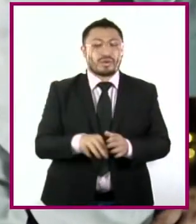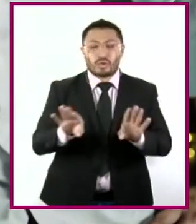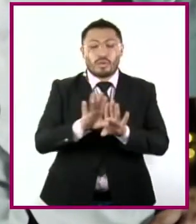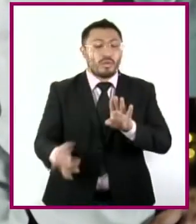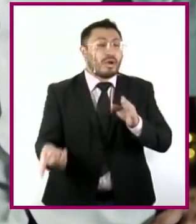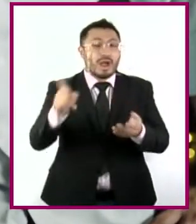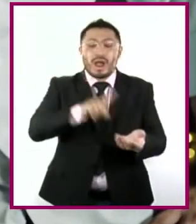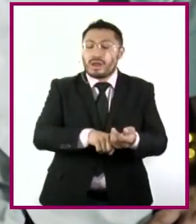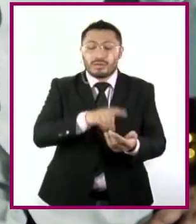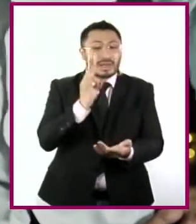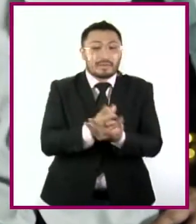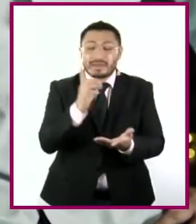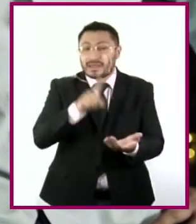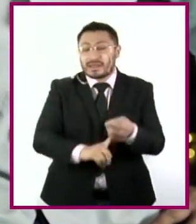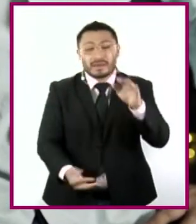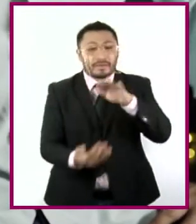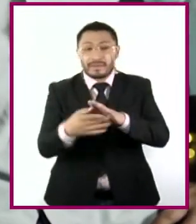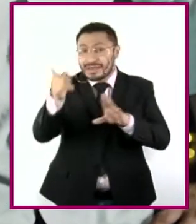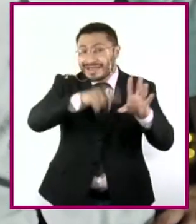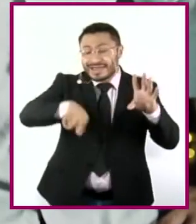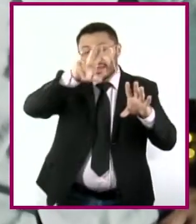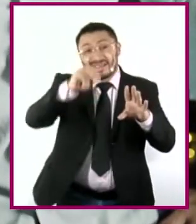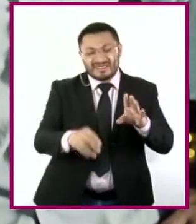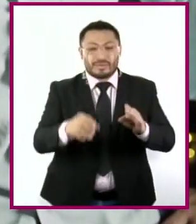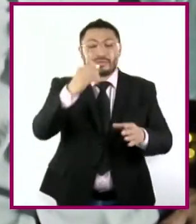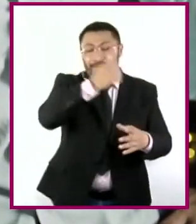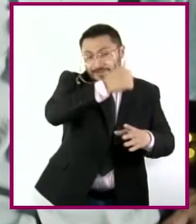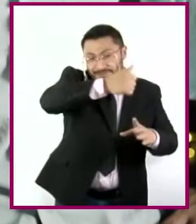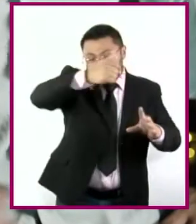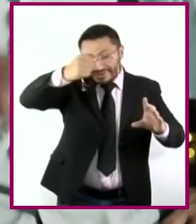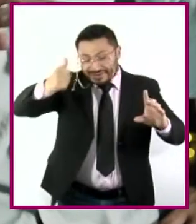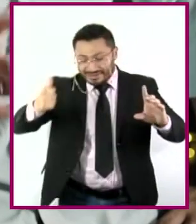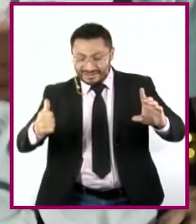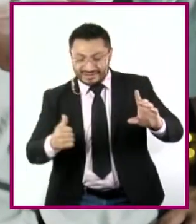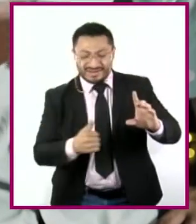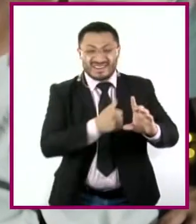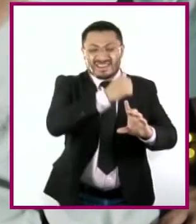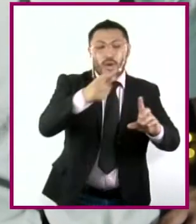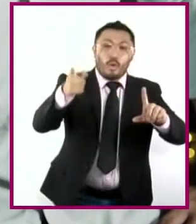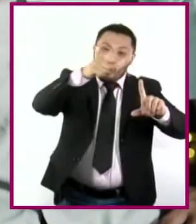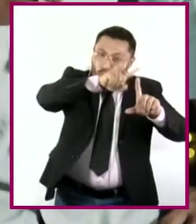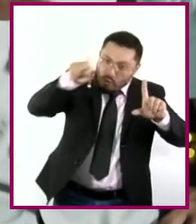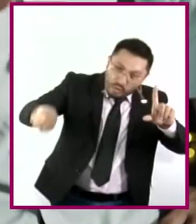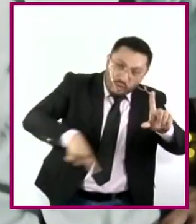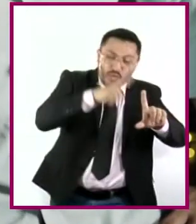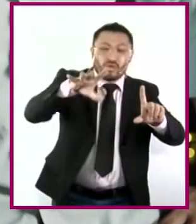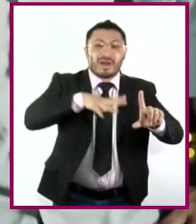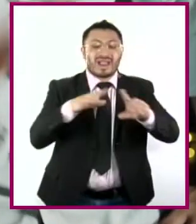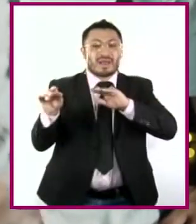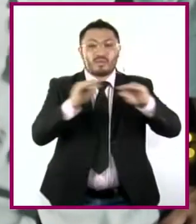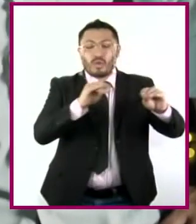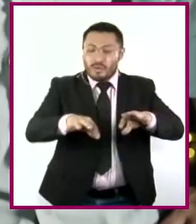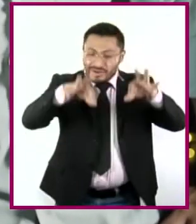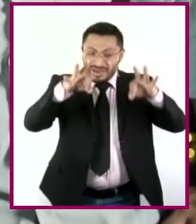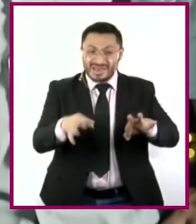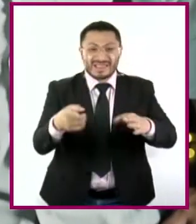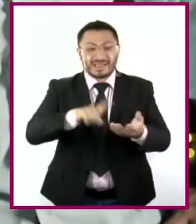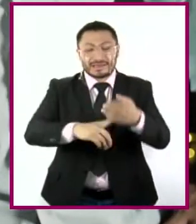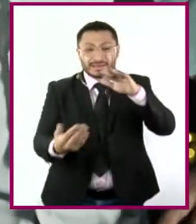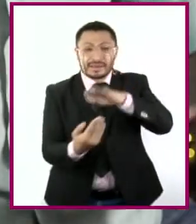mesa redonda. Más bien, cada punto de la circunferencia representa una rotación determinada de la mesa